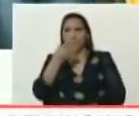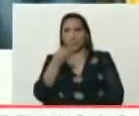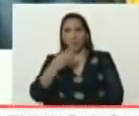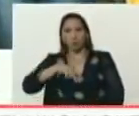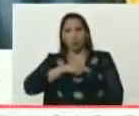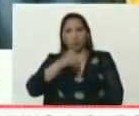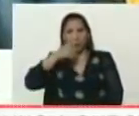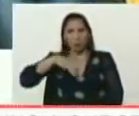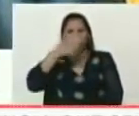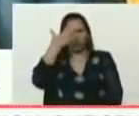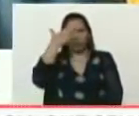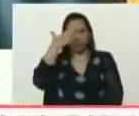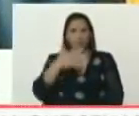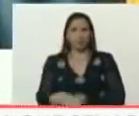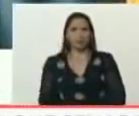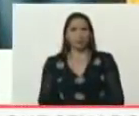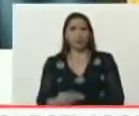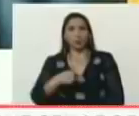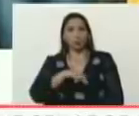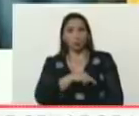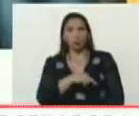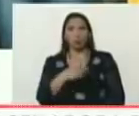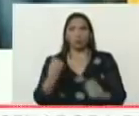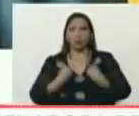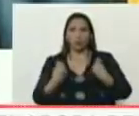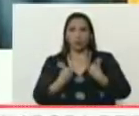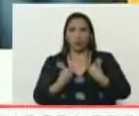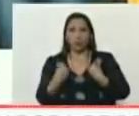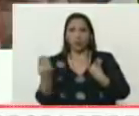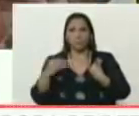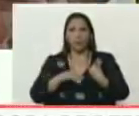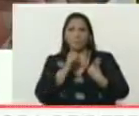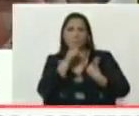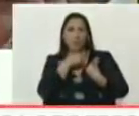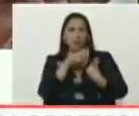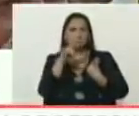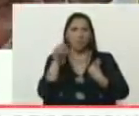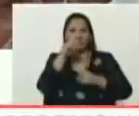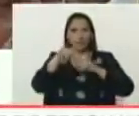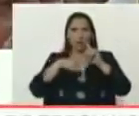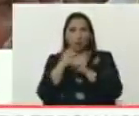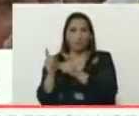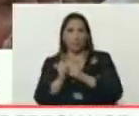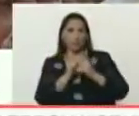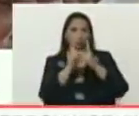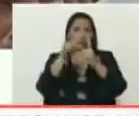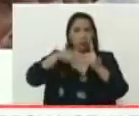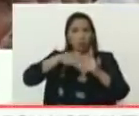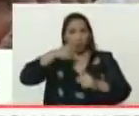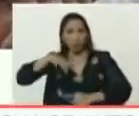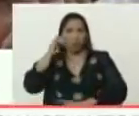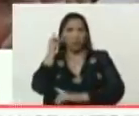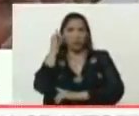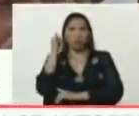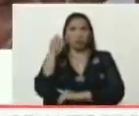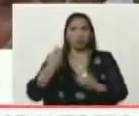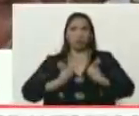sabe. Ya nosotros lo vivimos, los más viejos, 20 años de persecuciones. Este pueblo de Yaracuy lo